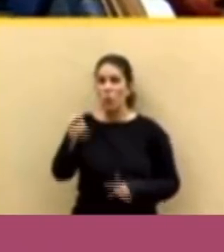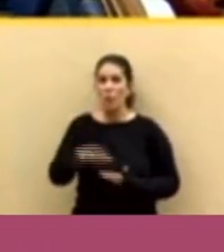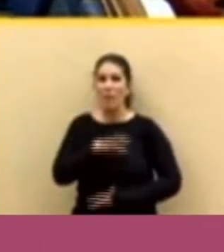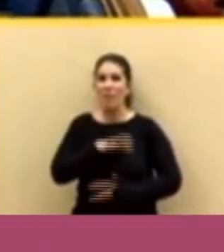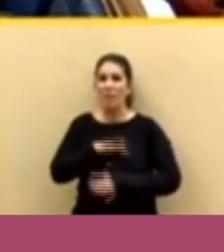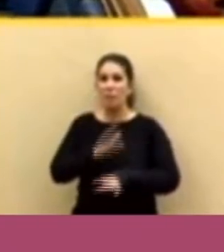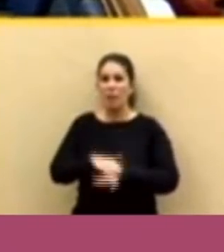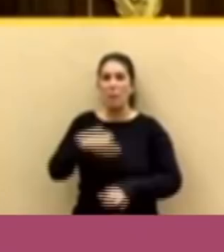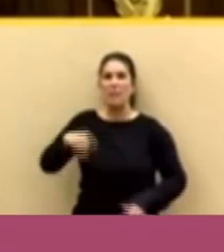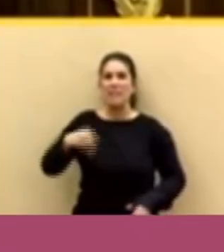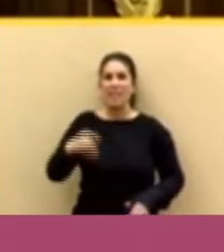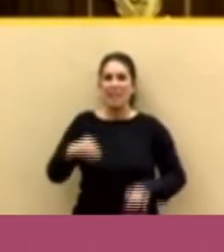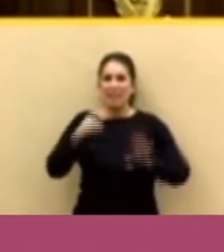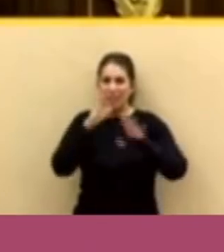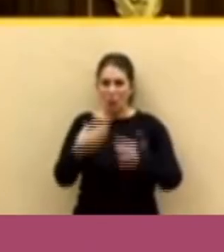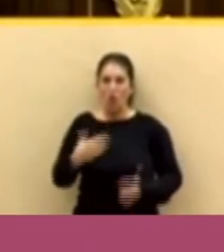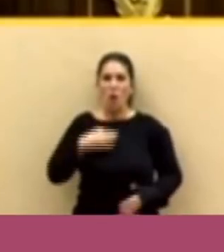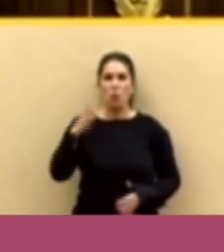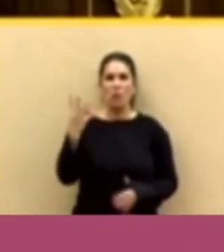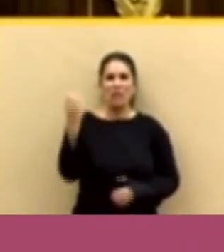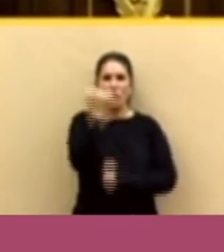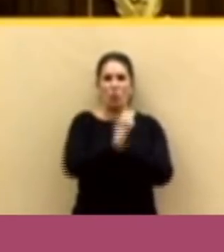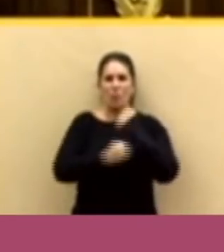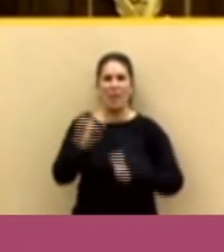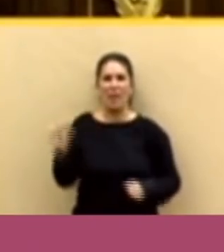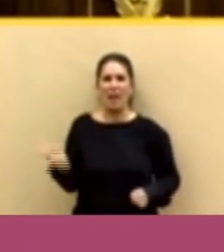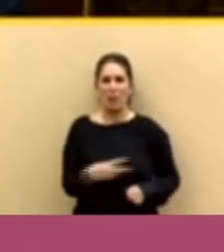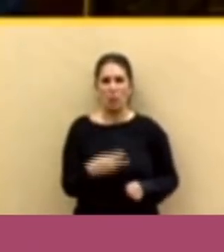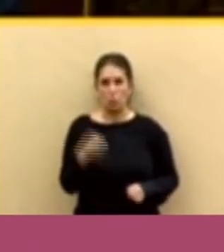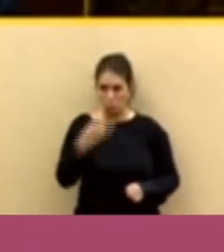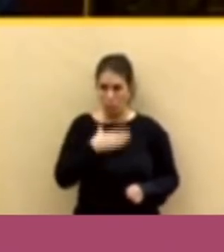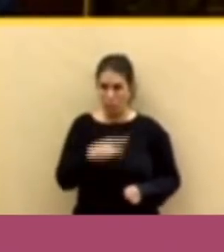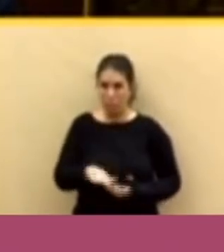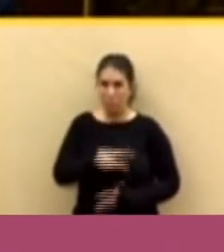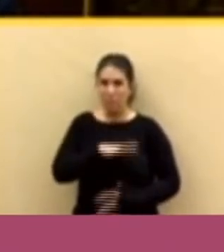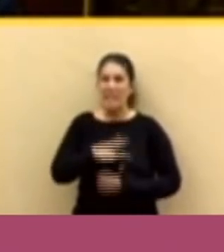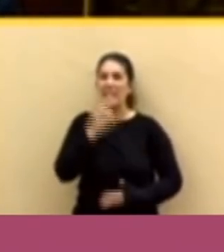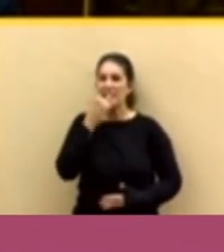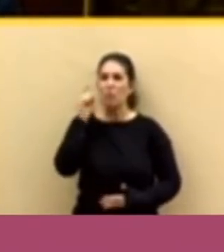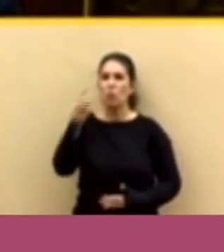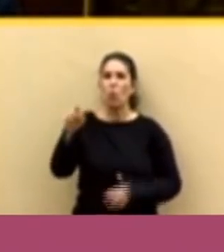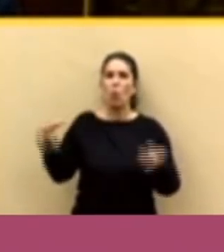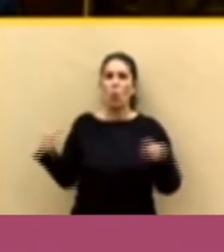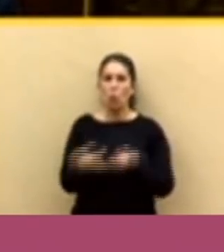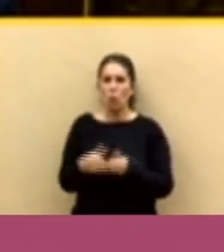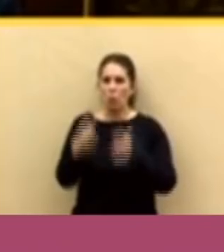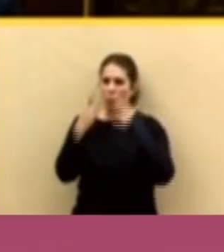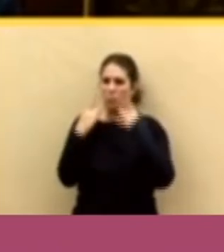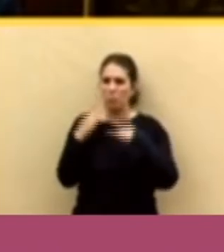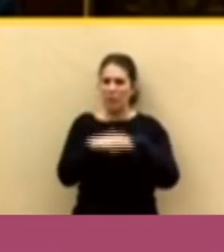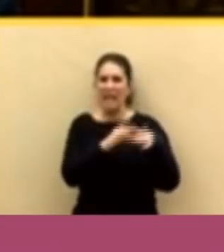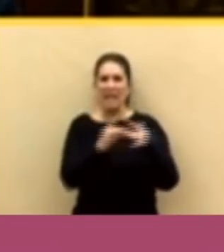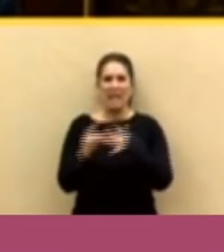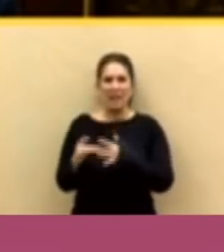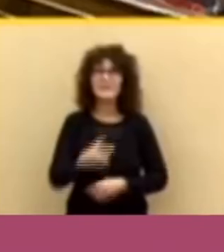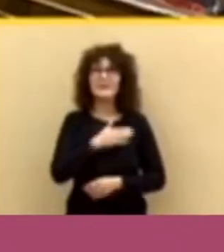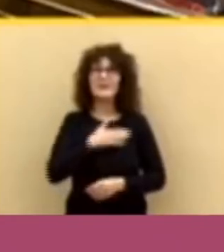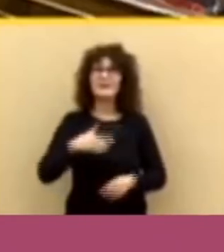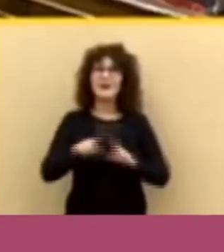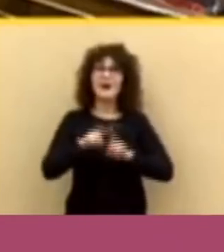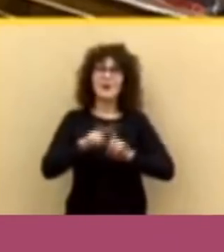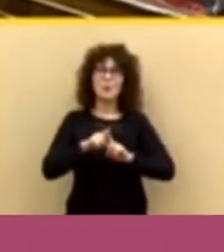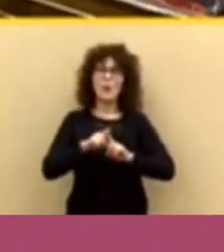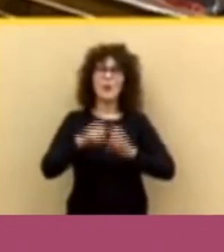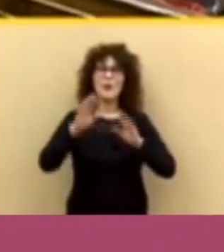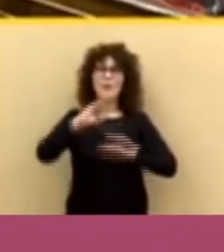Y era jugar realmente al juego que estaba jugando en ese sentido Vox. El voto, yo en concreto en su momento fui consultado por Pablo